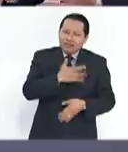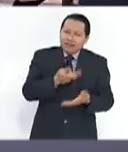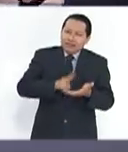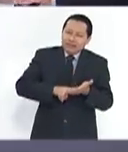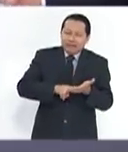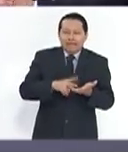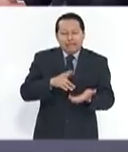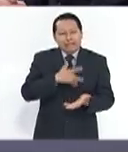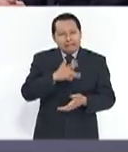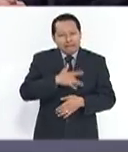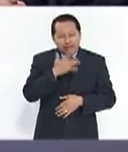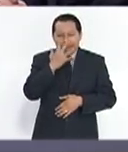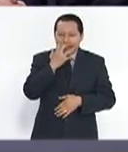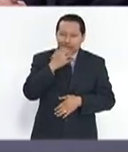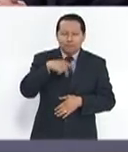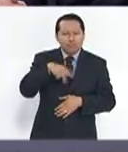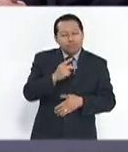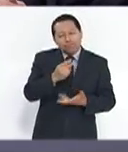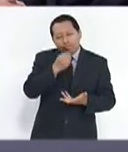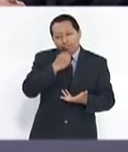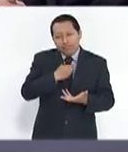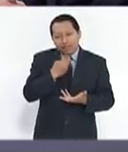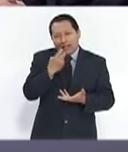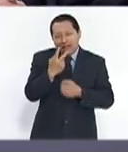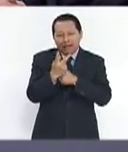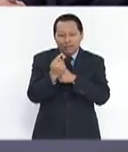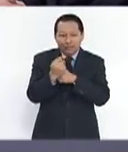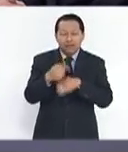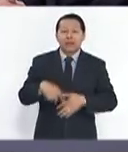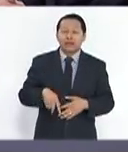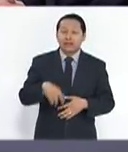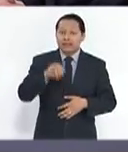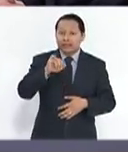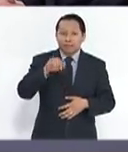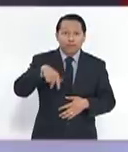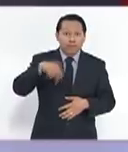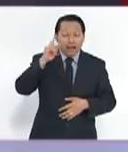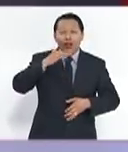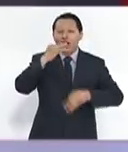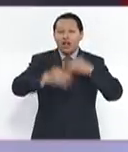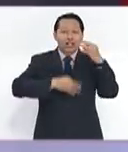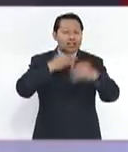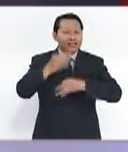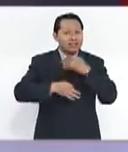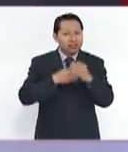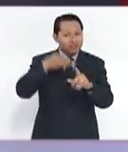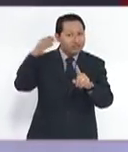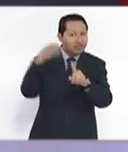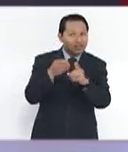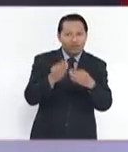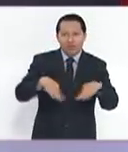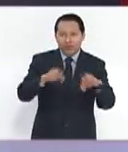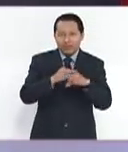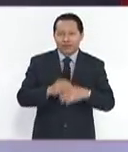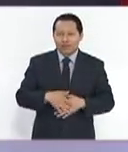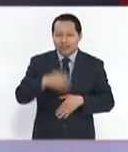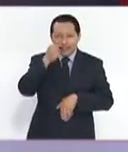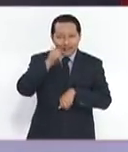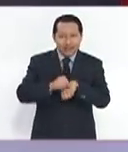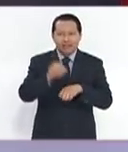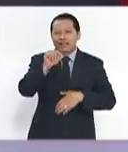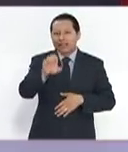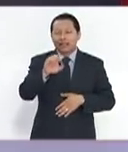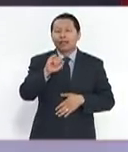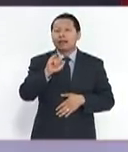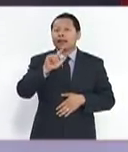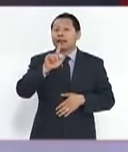bueno, pues así son estas cosas en la televisión. Así es, pero es un noticiero y la información es lo importante para usted. El secretario de Economía,